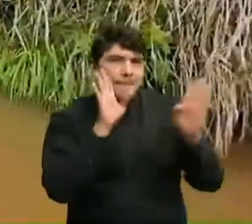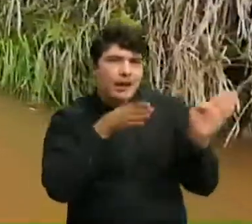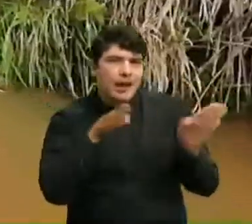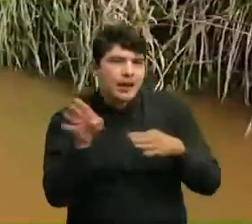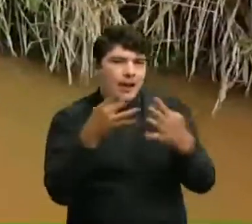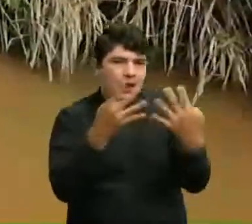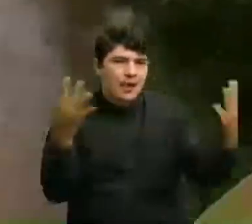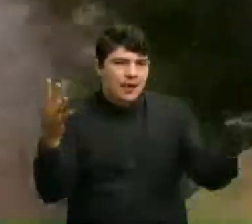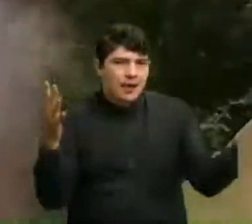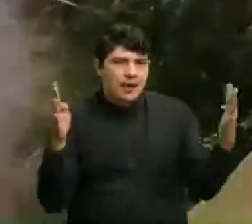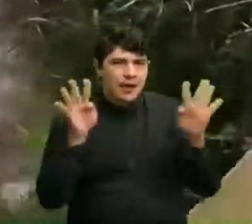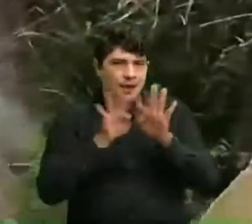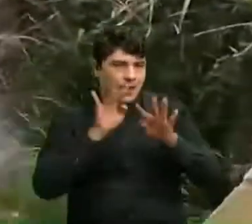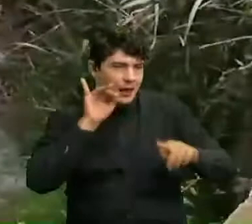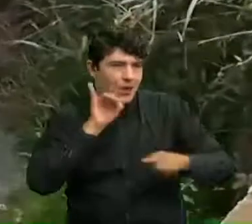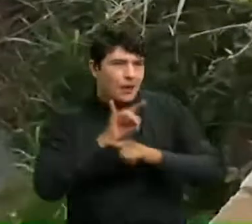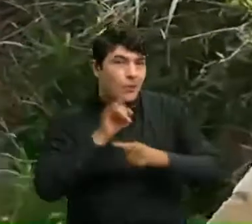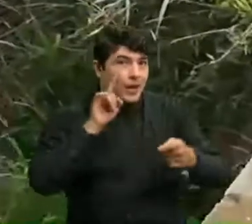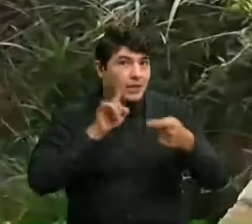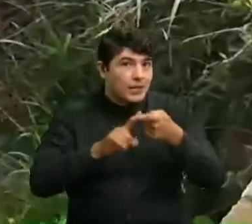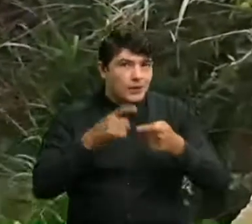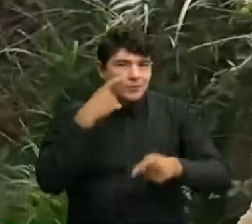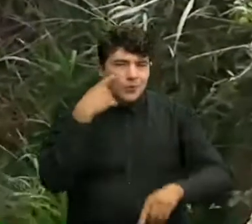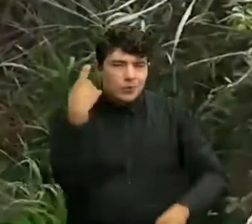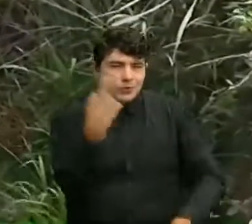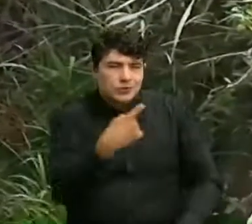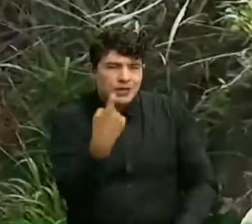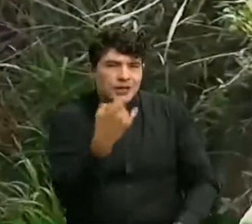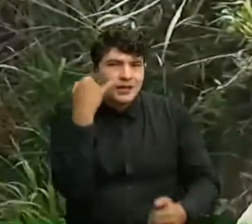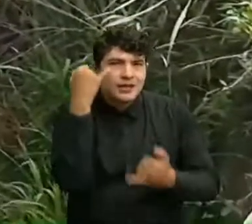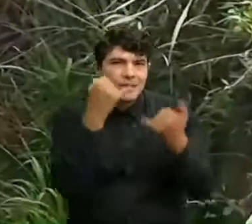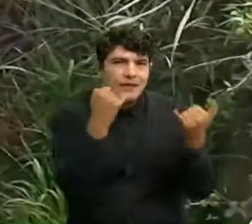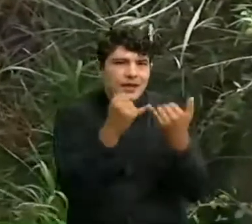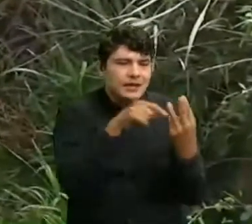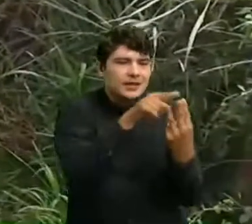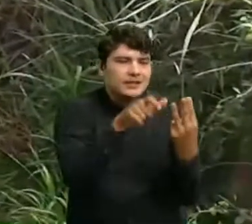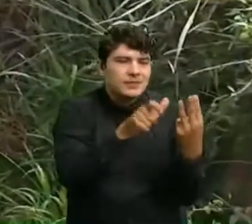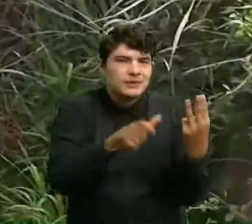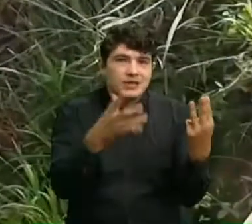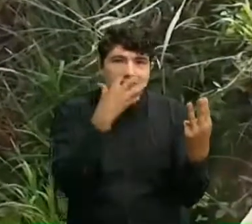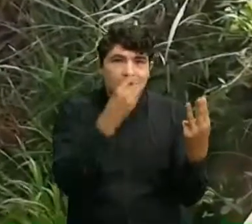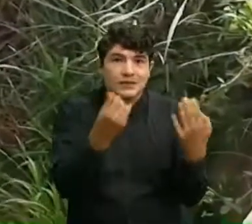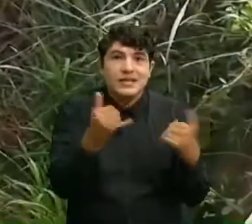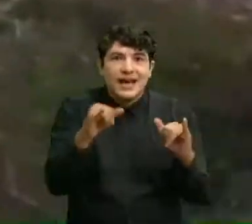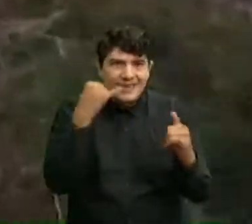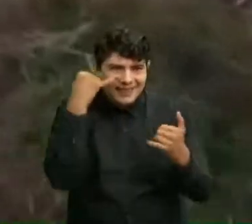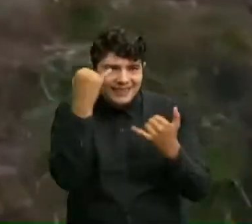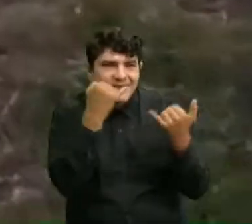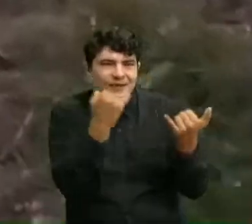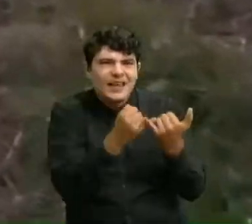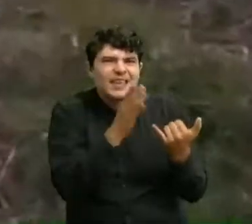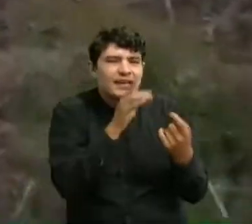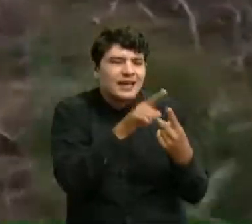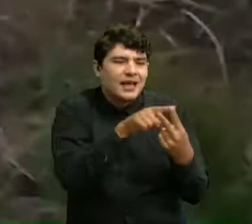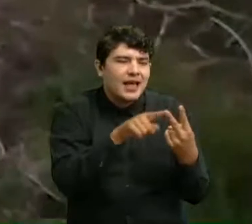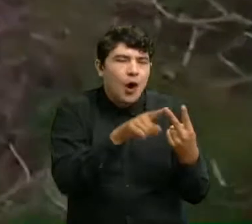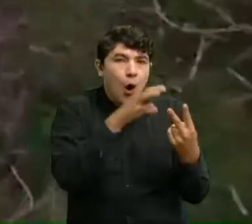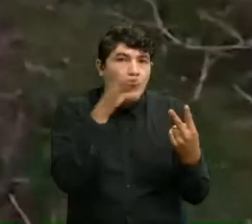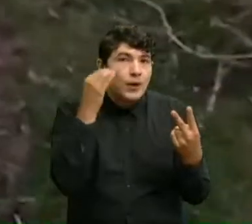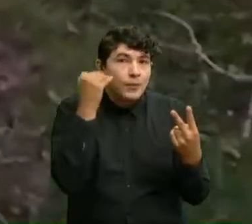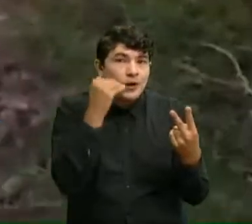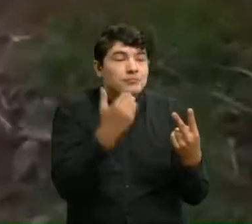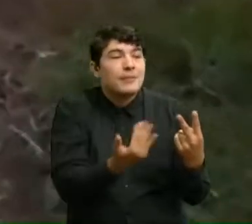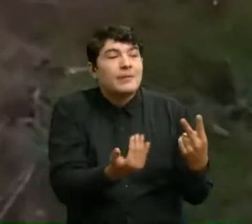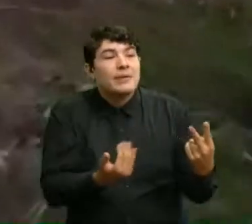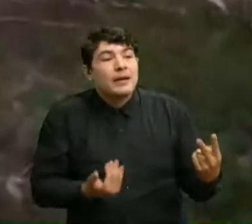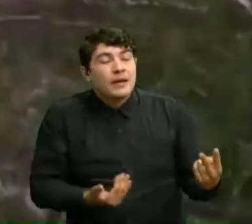y el plan rastrillo, con la misión de la búsqueda y localización de estas personas. De esta manera lograron ubicarlas a un hombre y una mujer, quienes al momento de